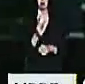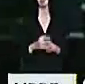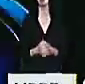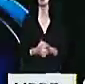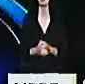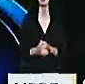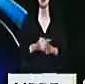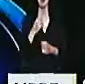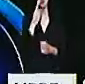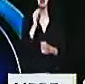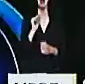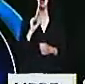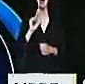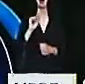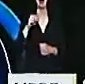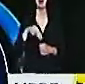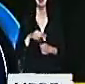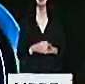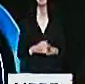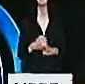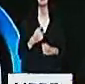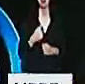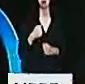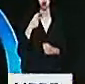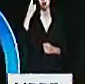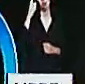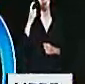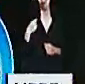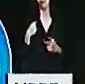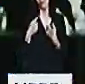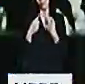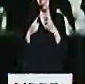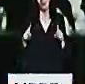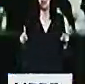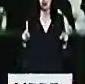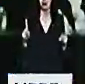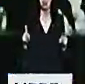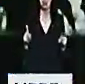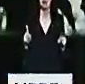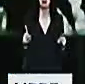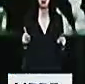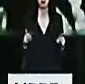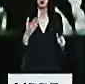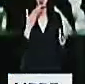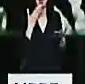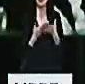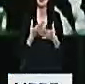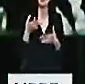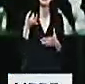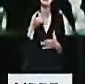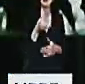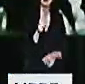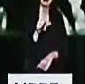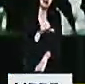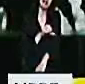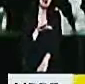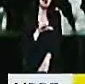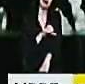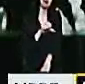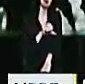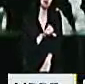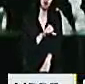Alan. Yo creo, fíjate, quiero dar una nota un poco distinta. Creo que muchas veces cuando hablamos de descentralización esperamos